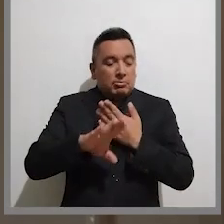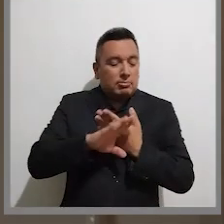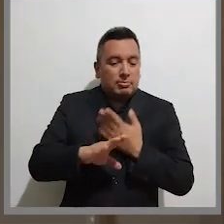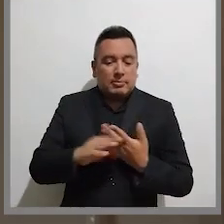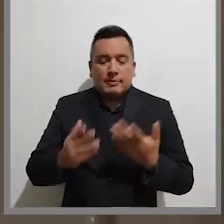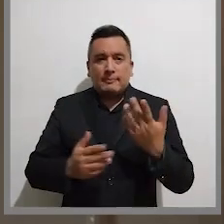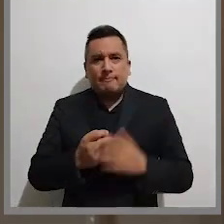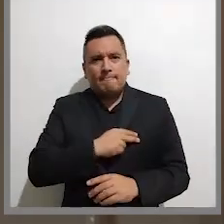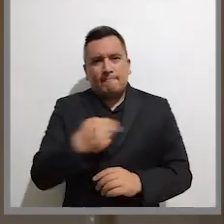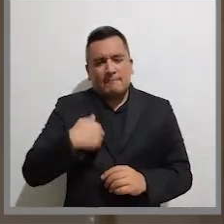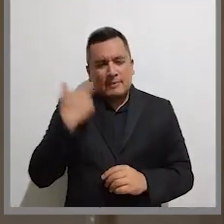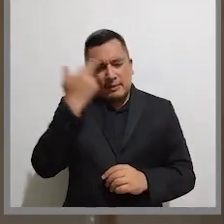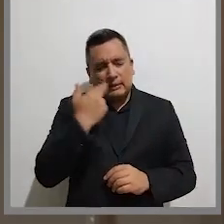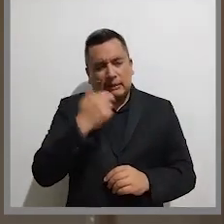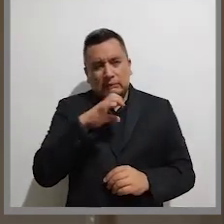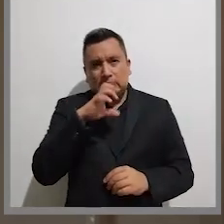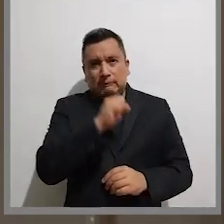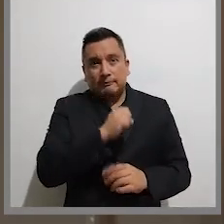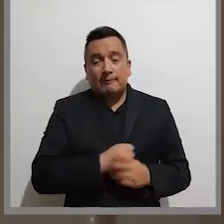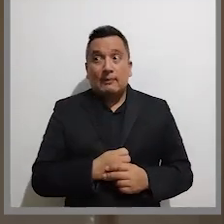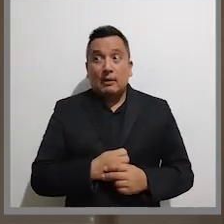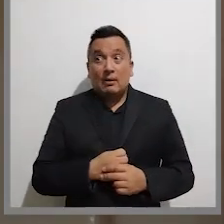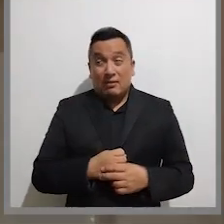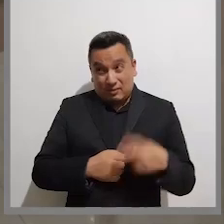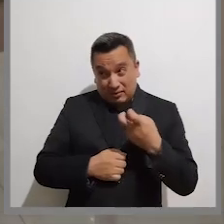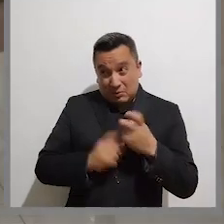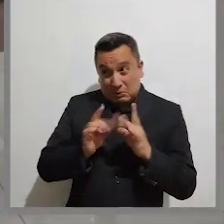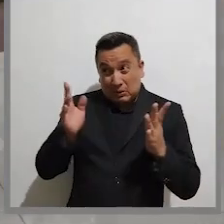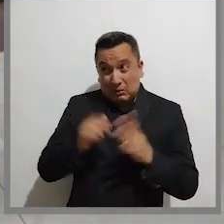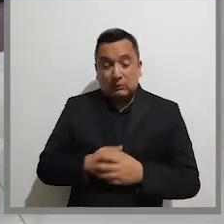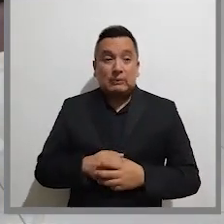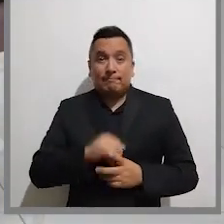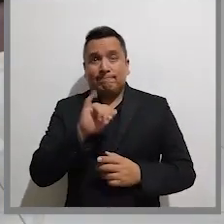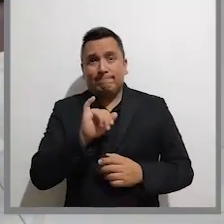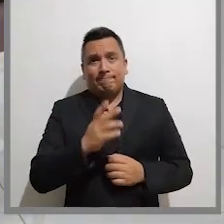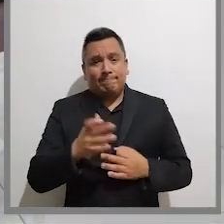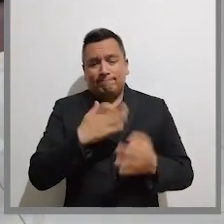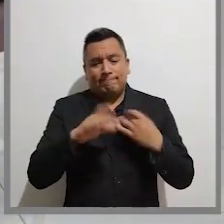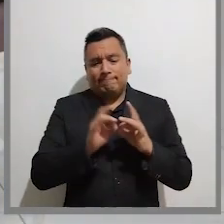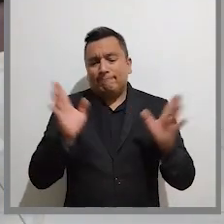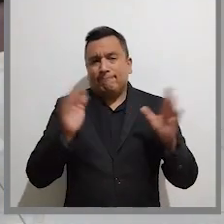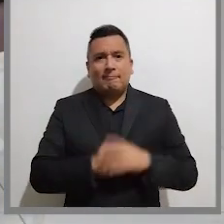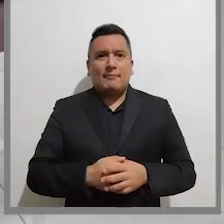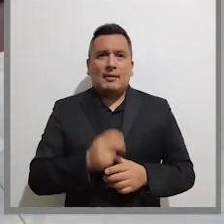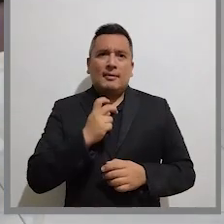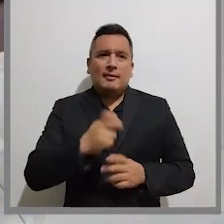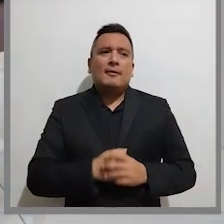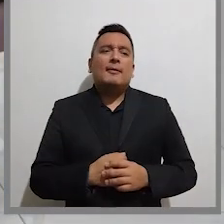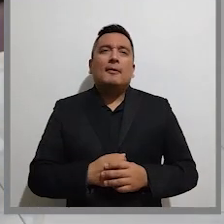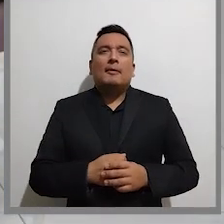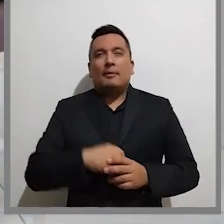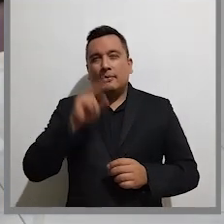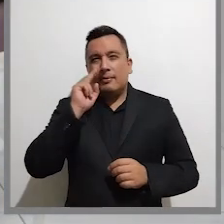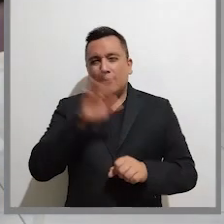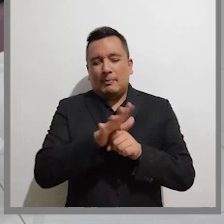podemos analizar cada una de ellas. Y que realmente es algo que pasa. Claro, nadie está exenta, de hecho la serie pues nos